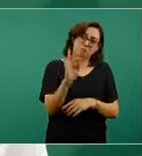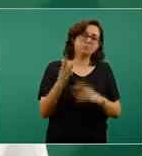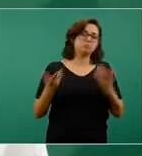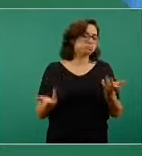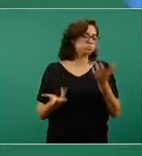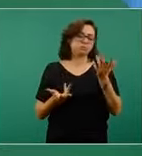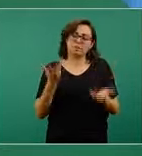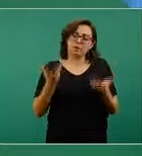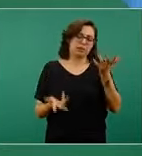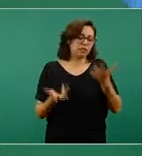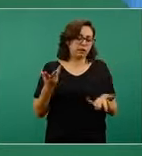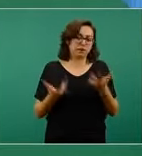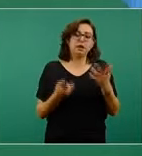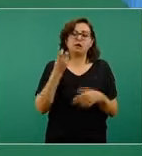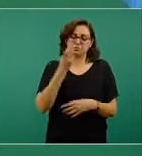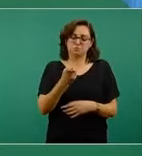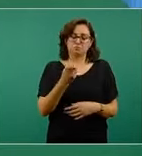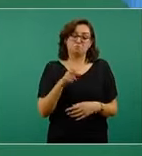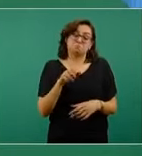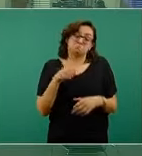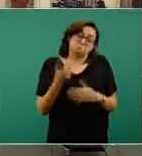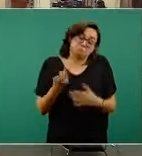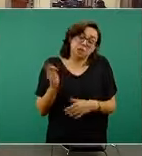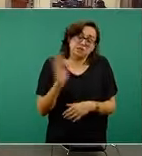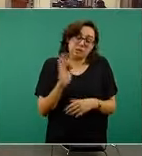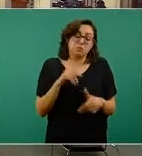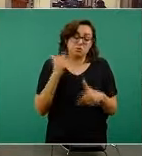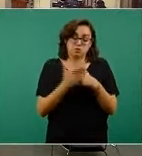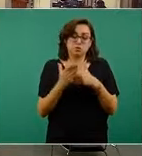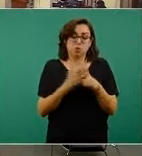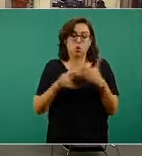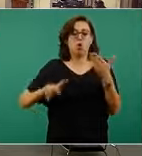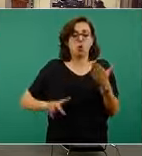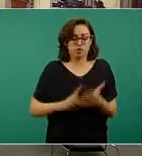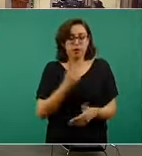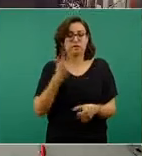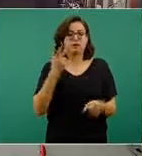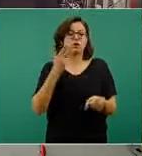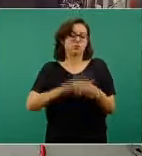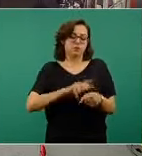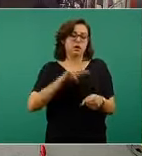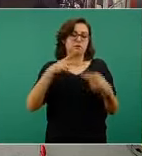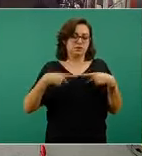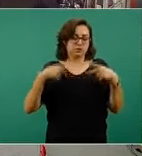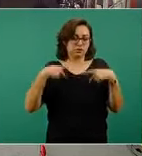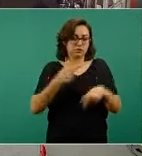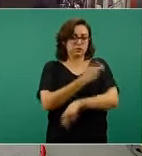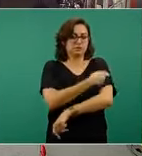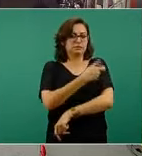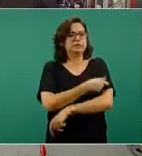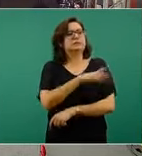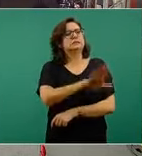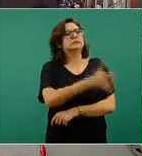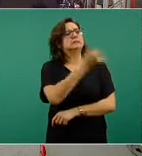es la referencia que vamos a tomar en cuenta. Muchas gracias. Juan Hernández. Pero, perdón, faltó lo de